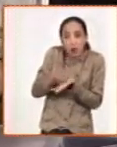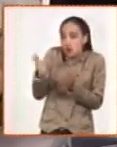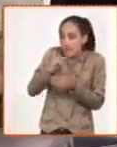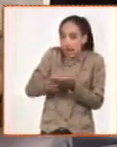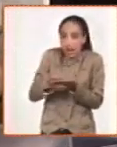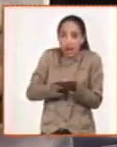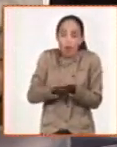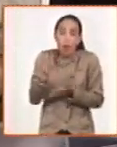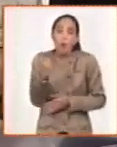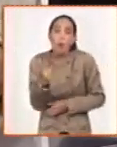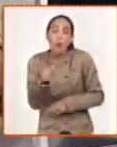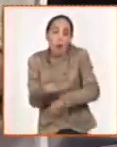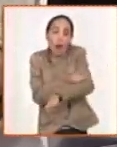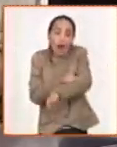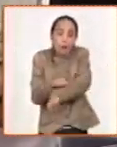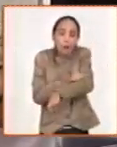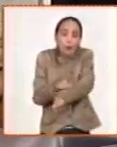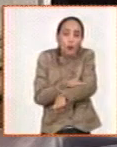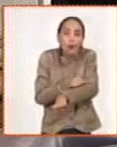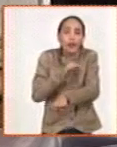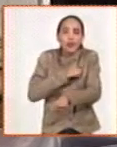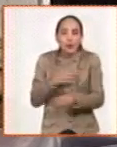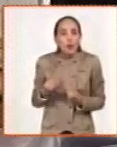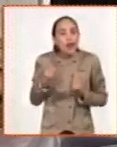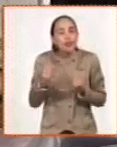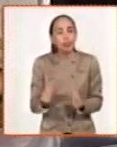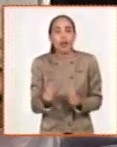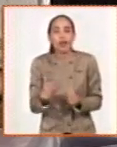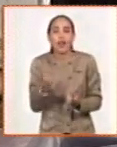jabón y quería también de alguna manera